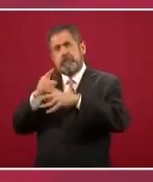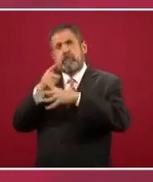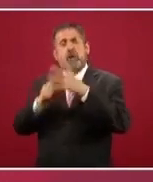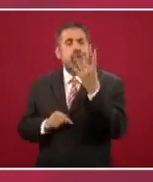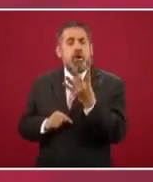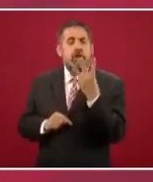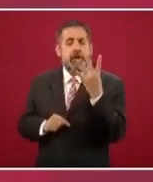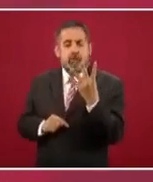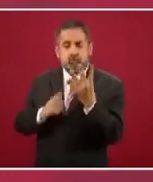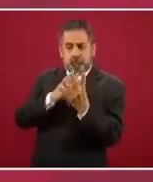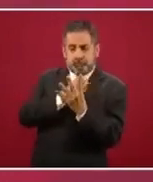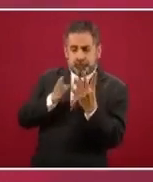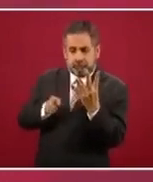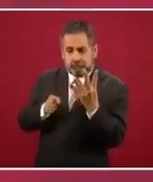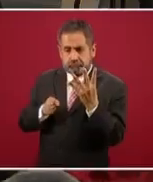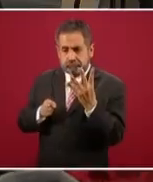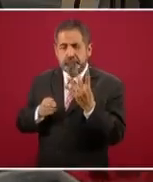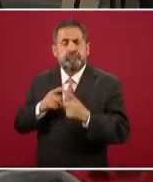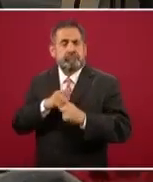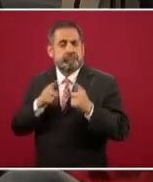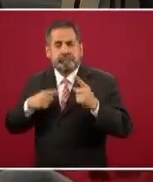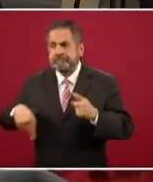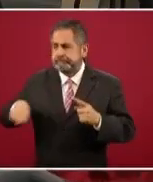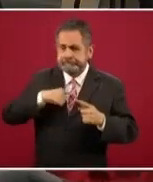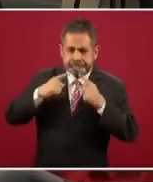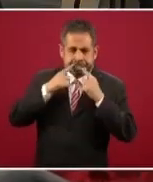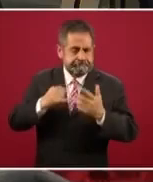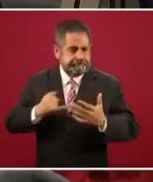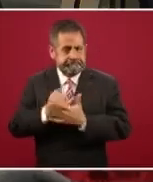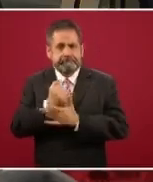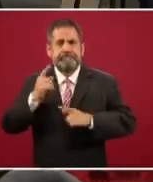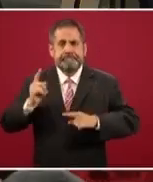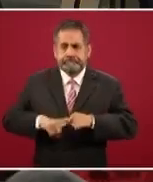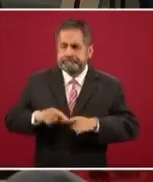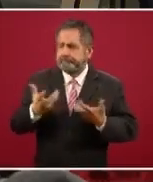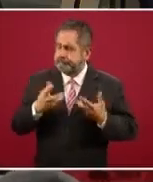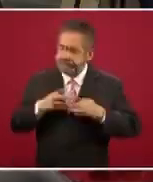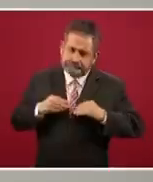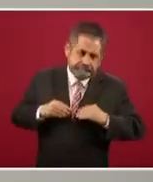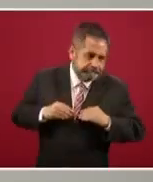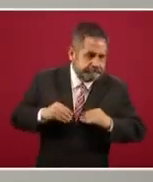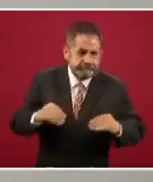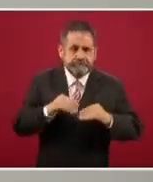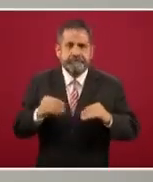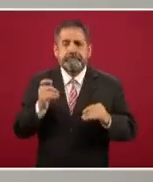cual tuvimos que tomar una decisión operativa que fue